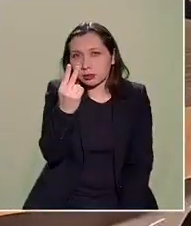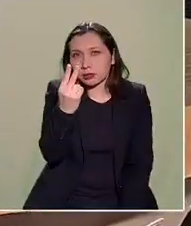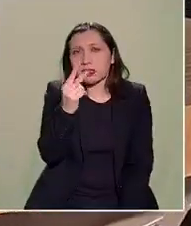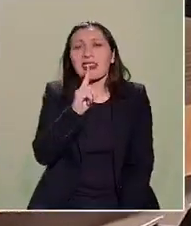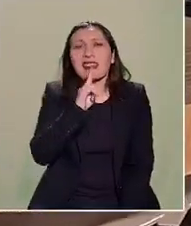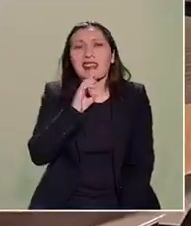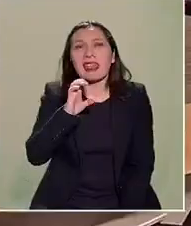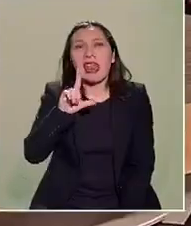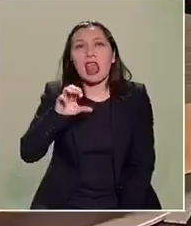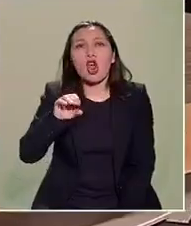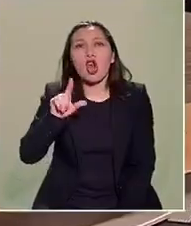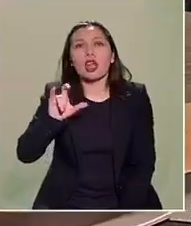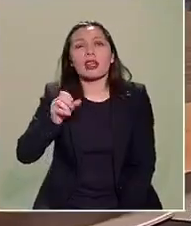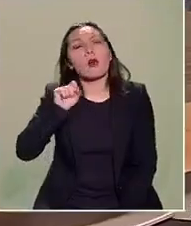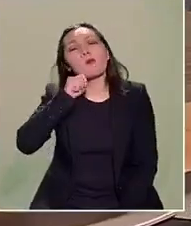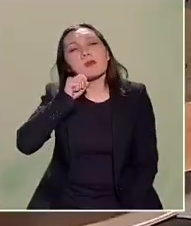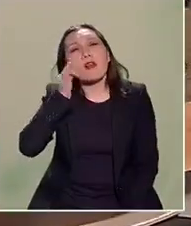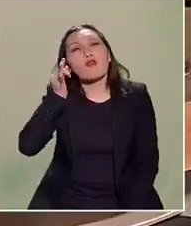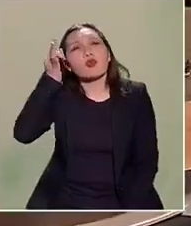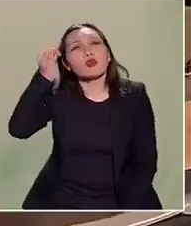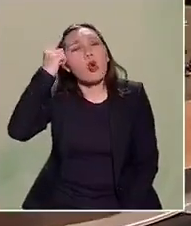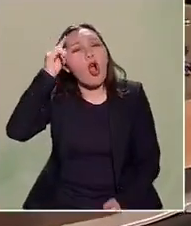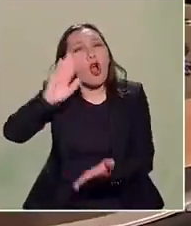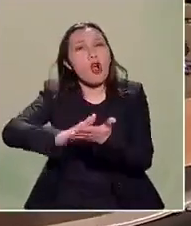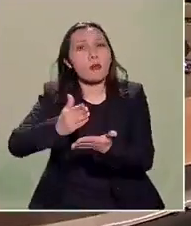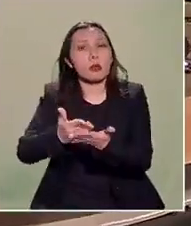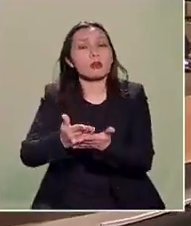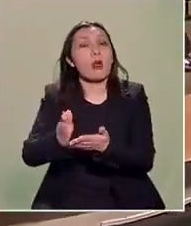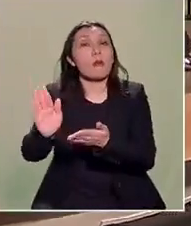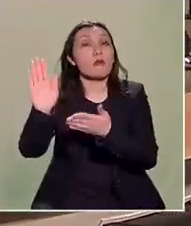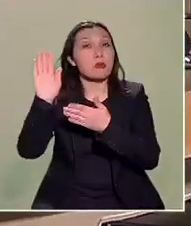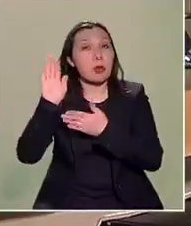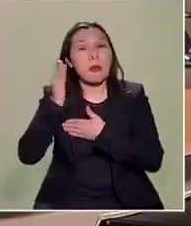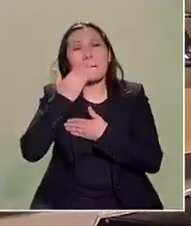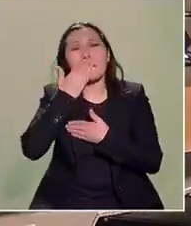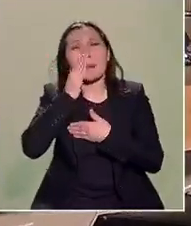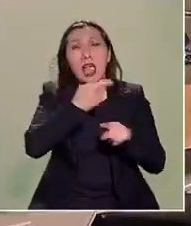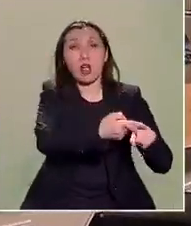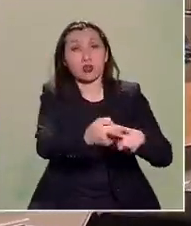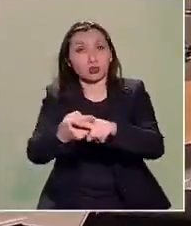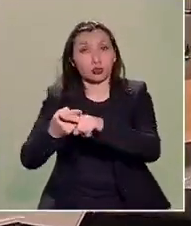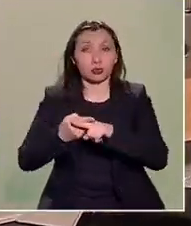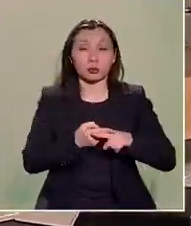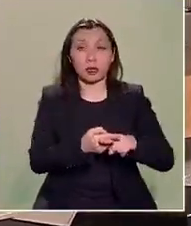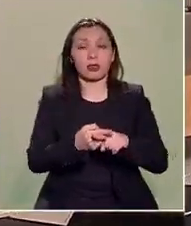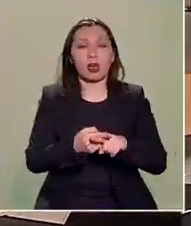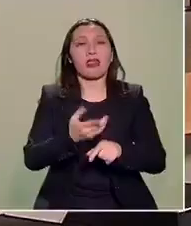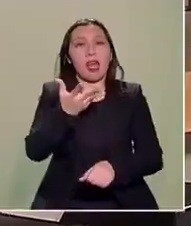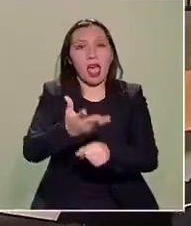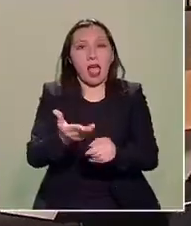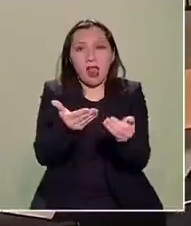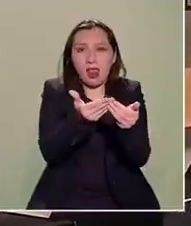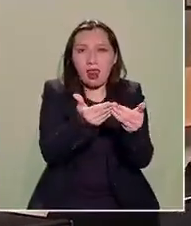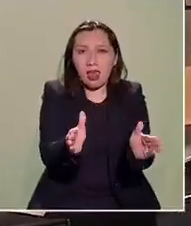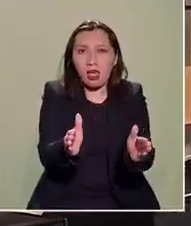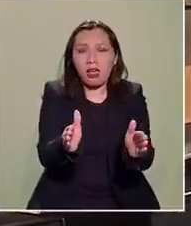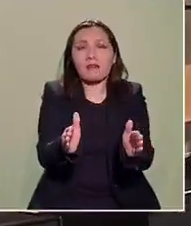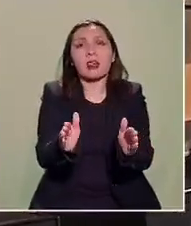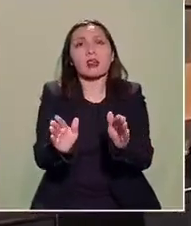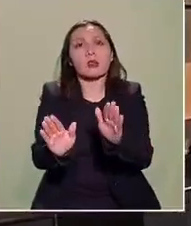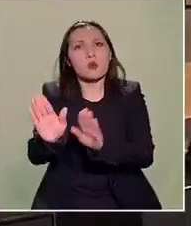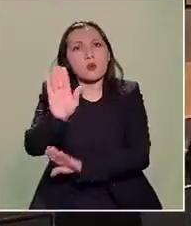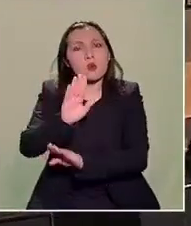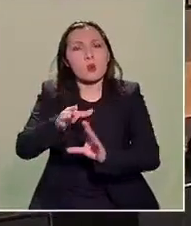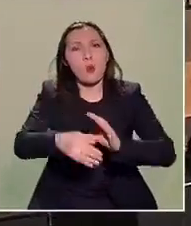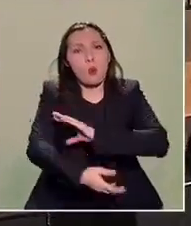teleológica de la historia se prometió una mejor sociedad donde hubiera libertad igualdad y